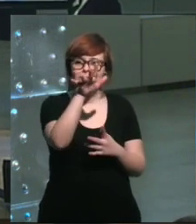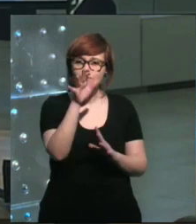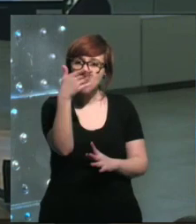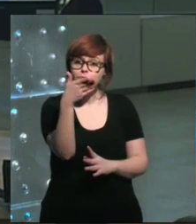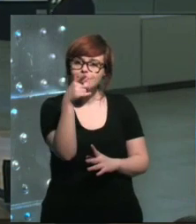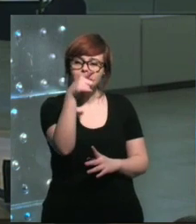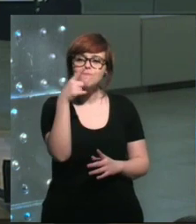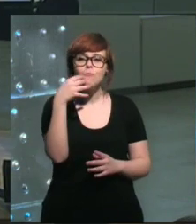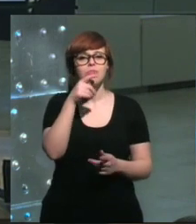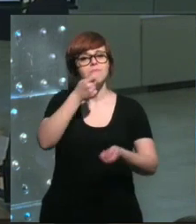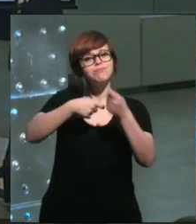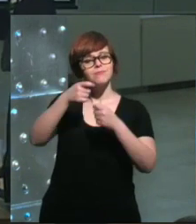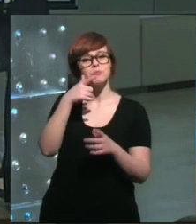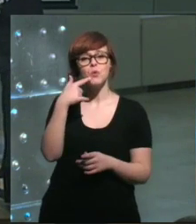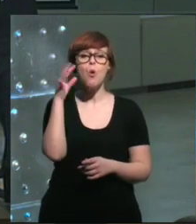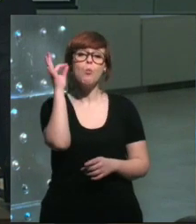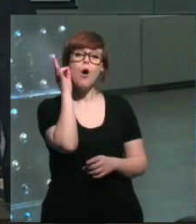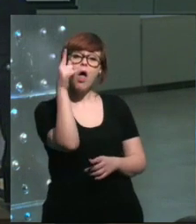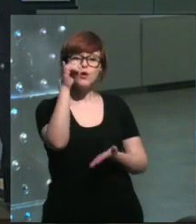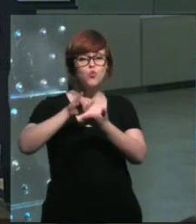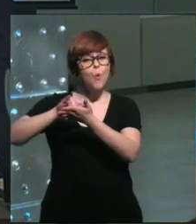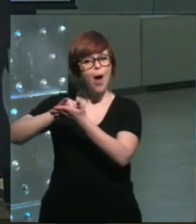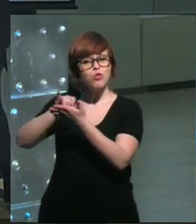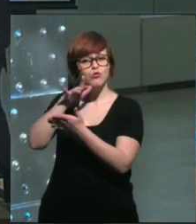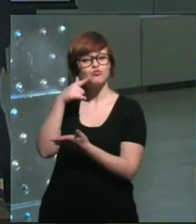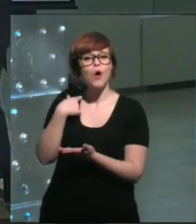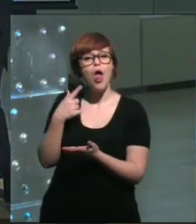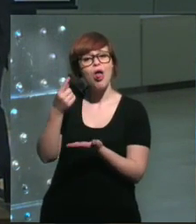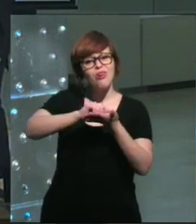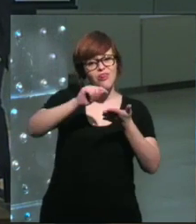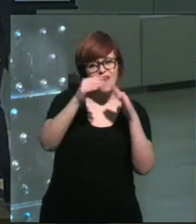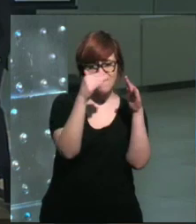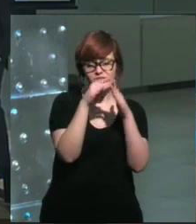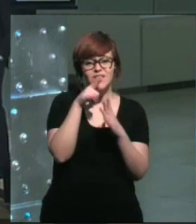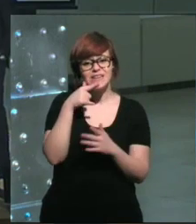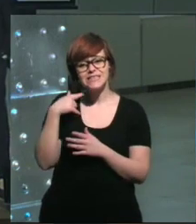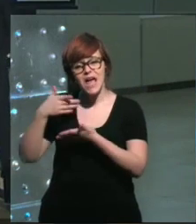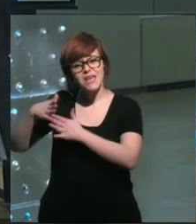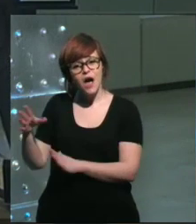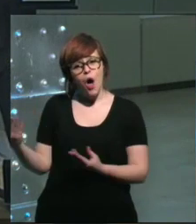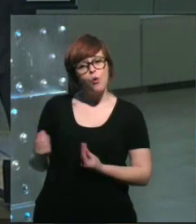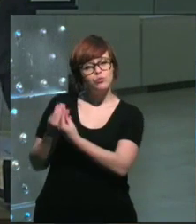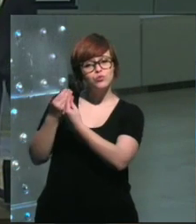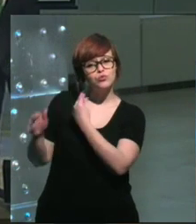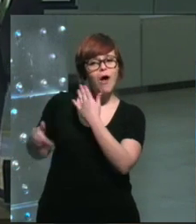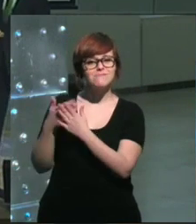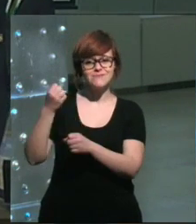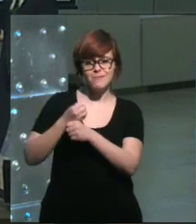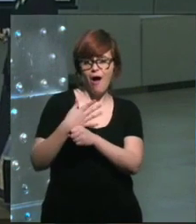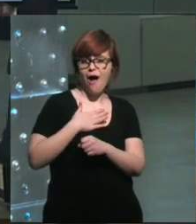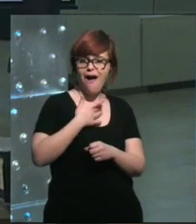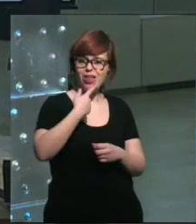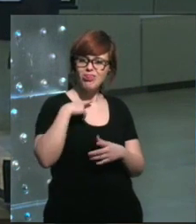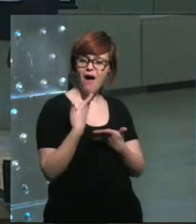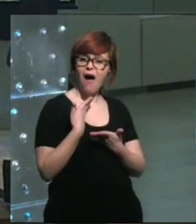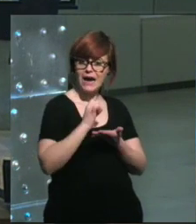Esa fotografía podría ser una mujer en Nueva York que hace los deberes con su hija y mientras tanto está trabajando para nosotros de gratis.